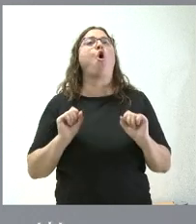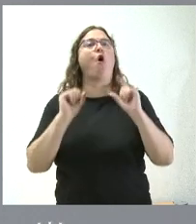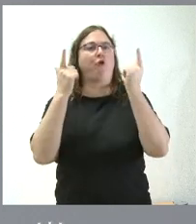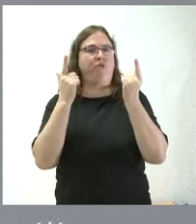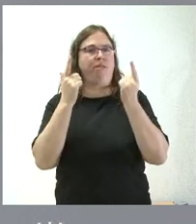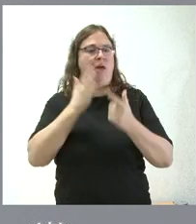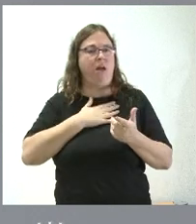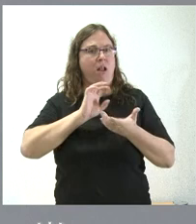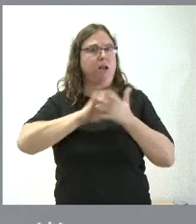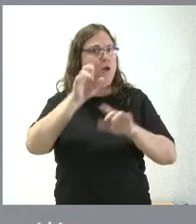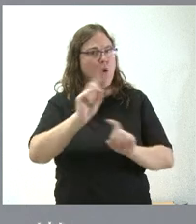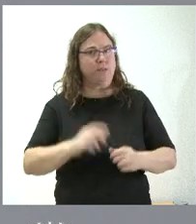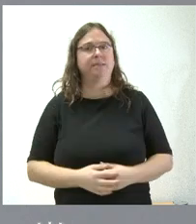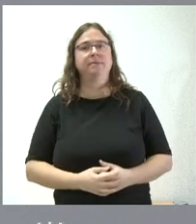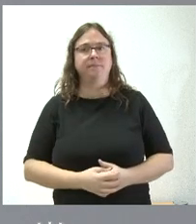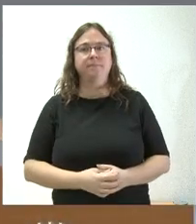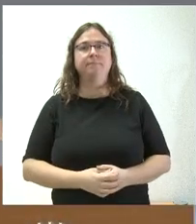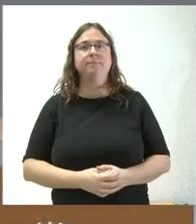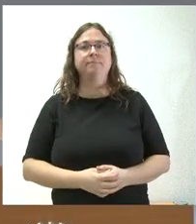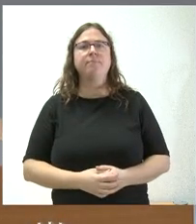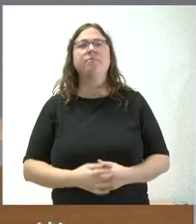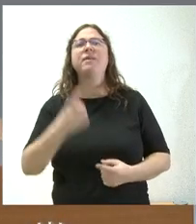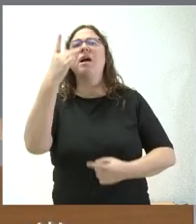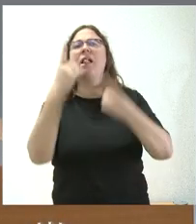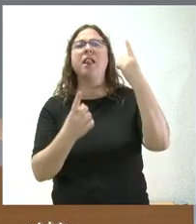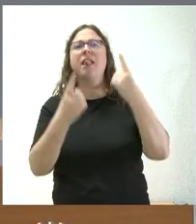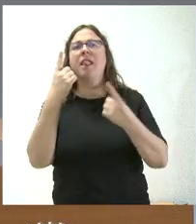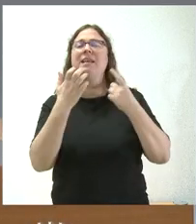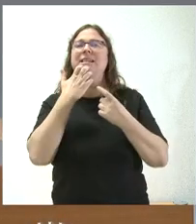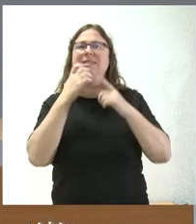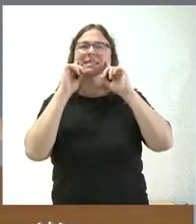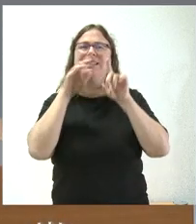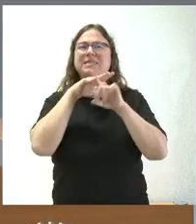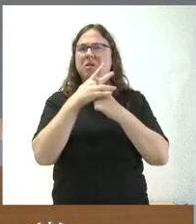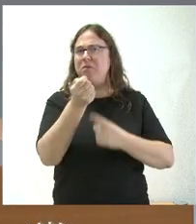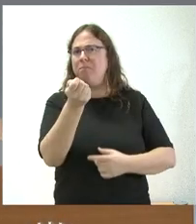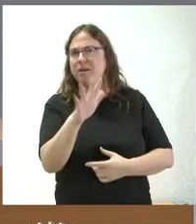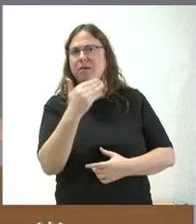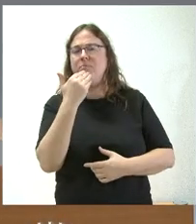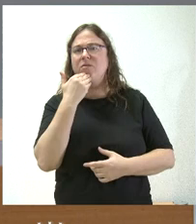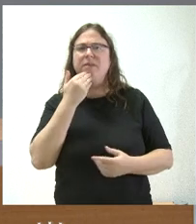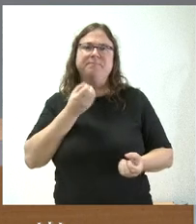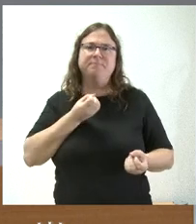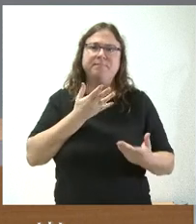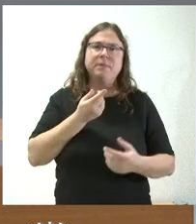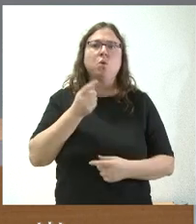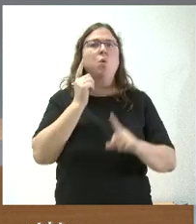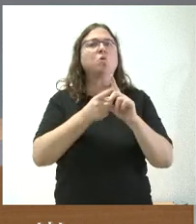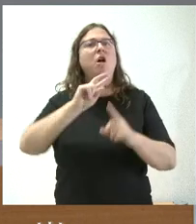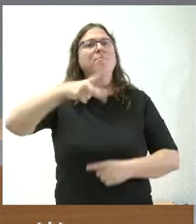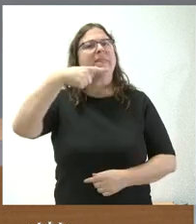realiza la junta de Castilla de León en algunos casos cuando se ha dado alguna circunstancia similar de alguna expresión que había utilizado el